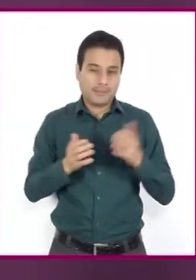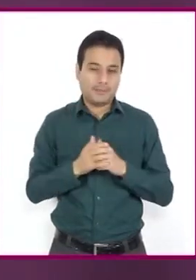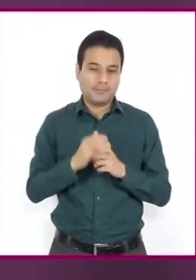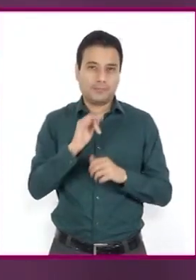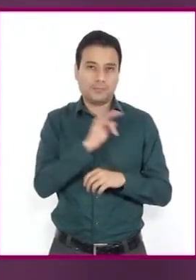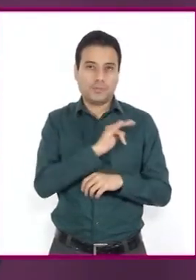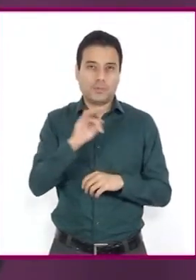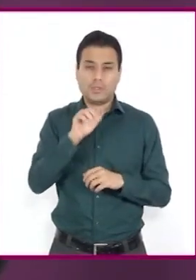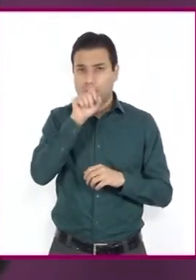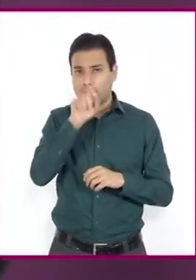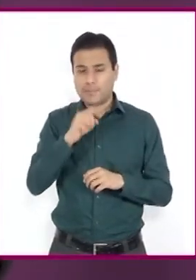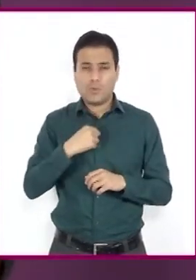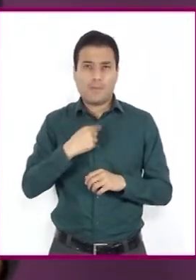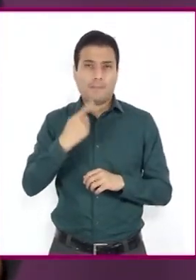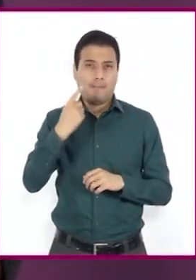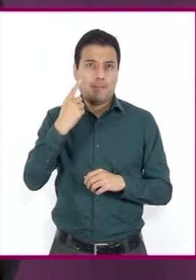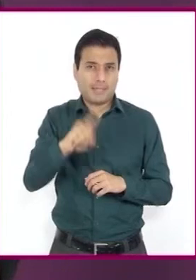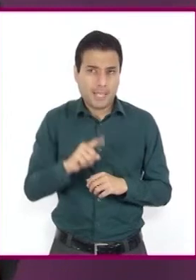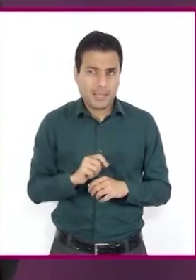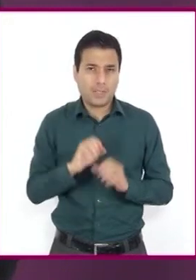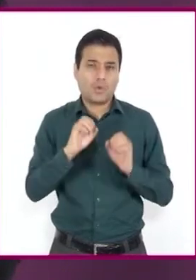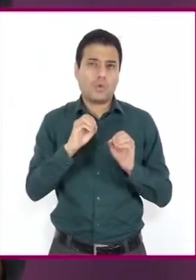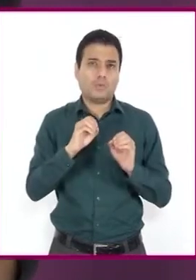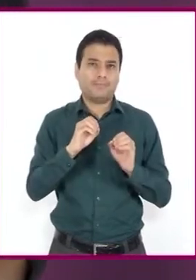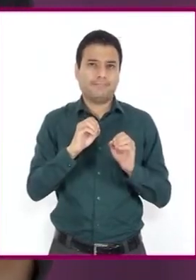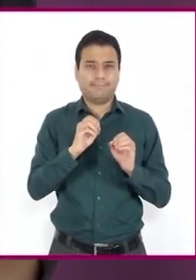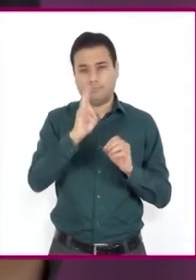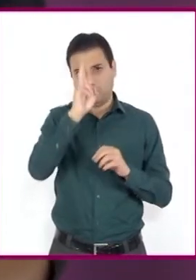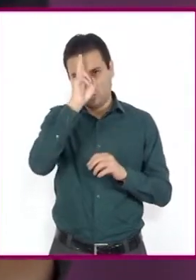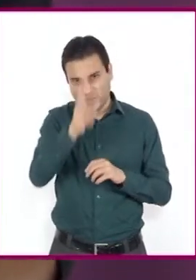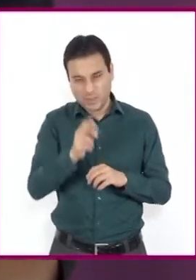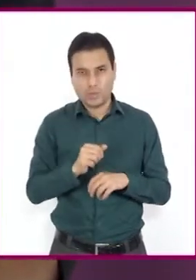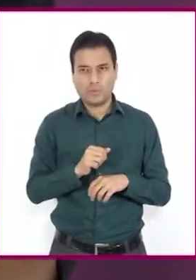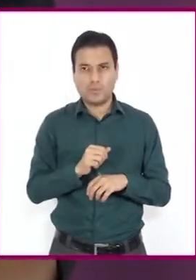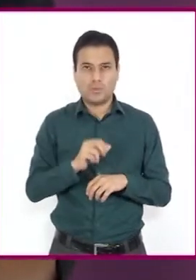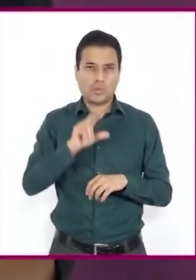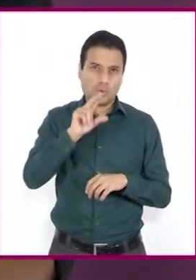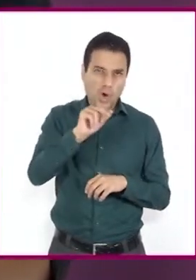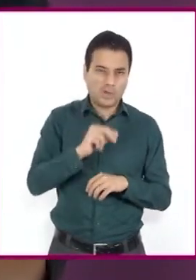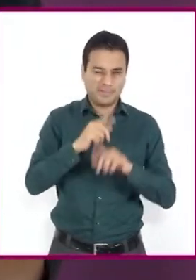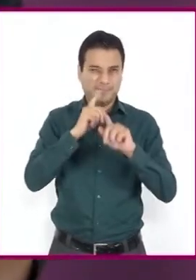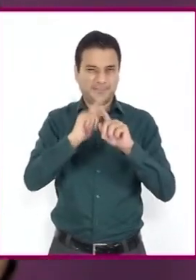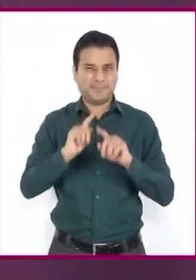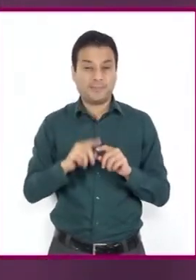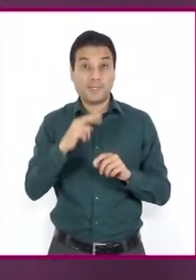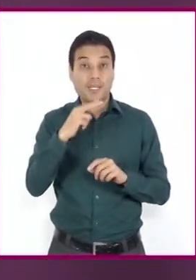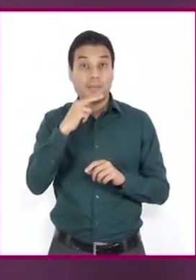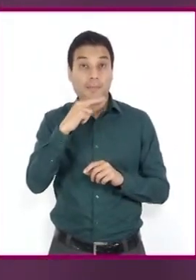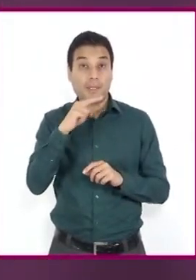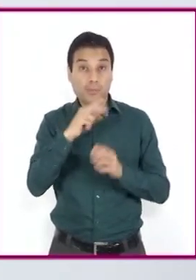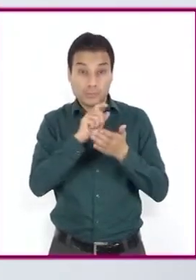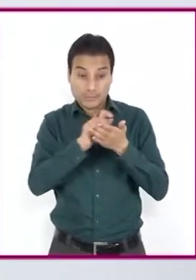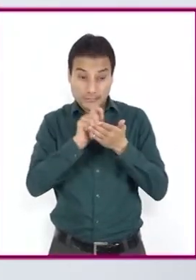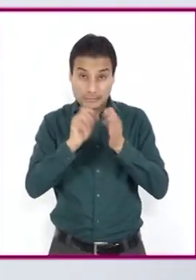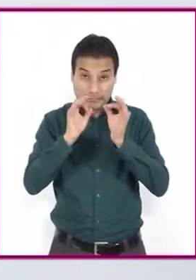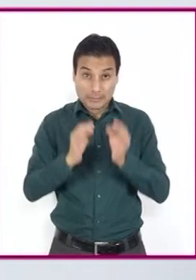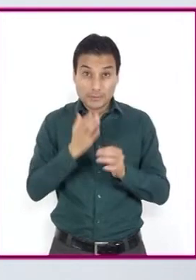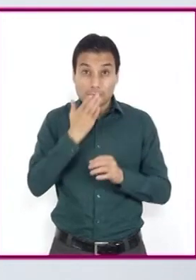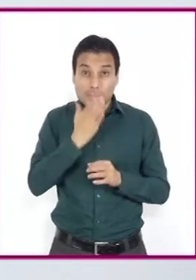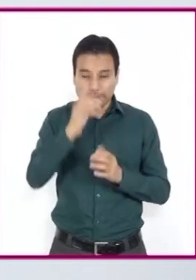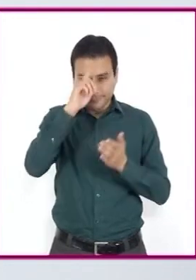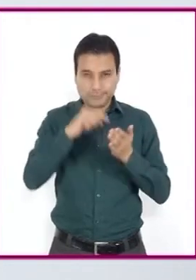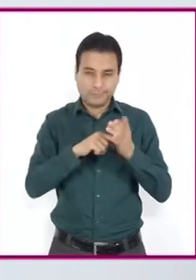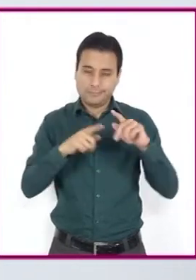imperativo, impersonal o con negaciones. Usar de manera correcta los verbos garantiza que se entiendan claramente las